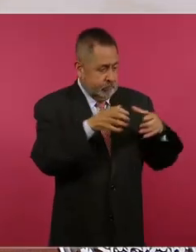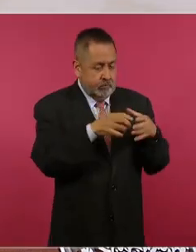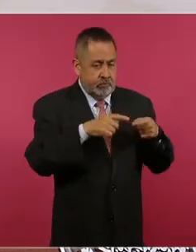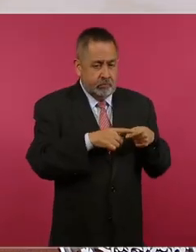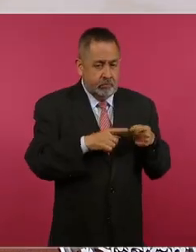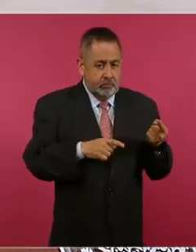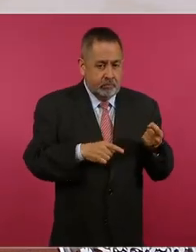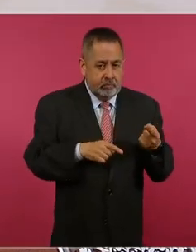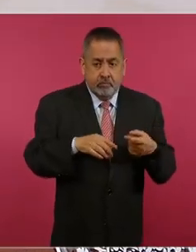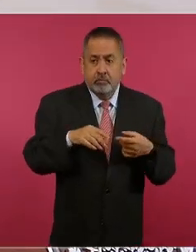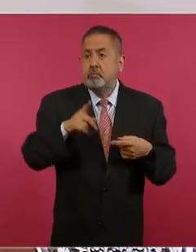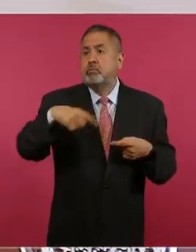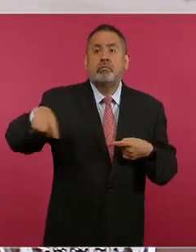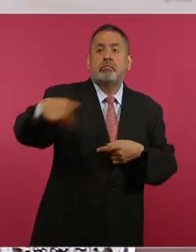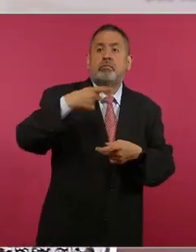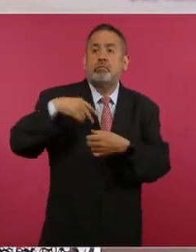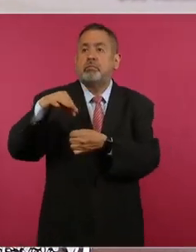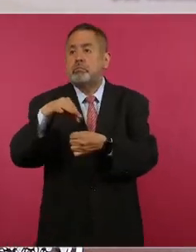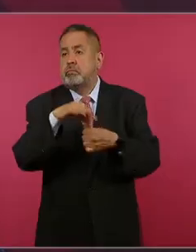que no fue electo por el pueblo,